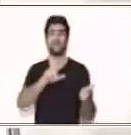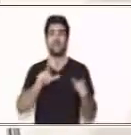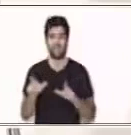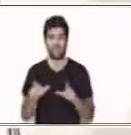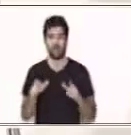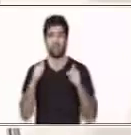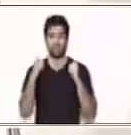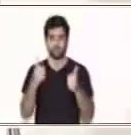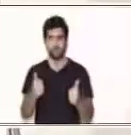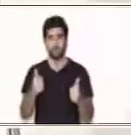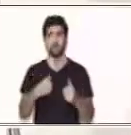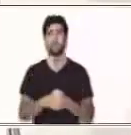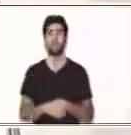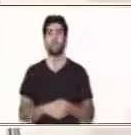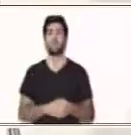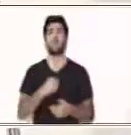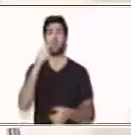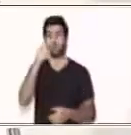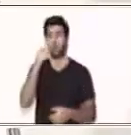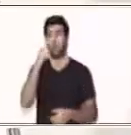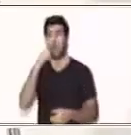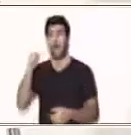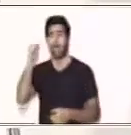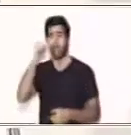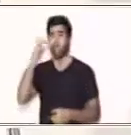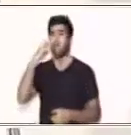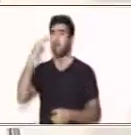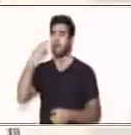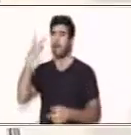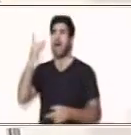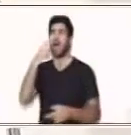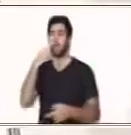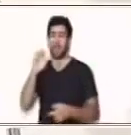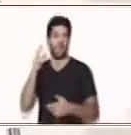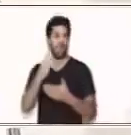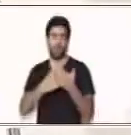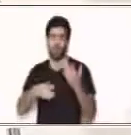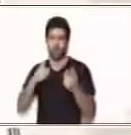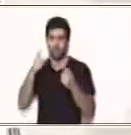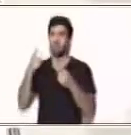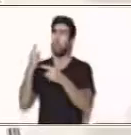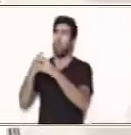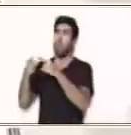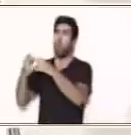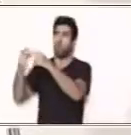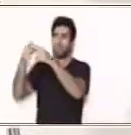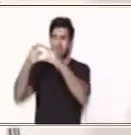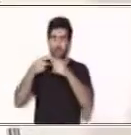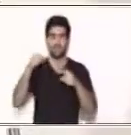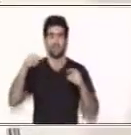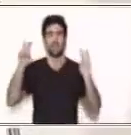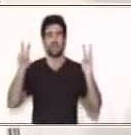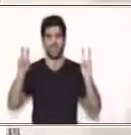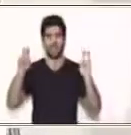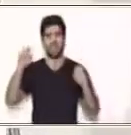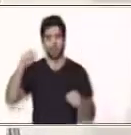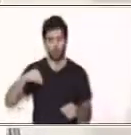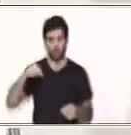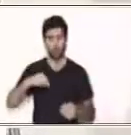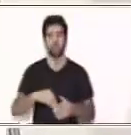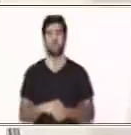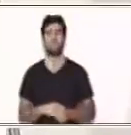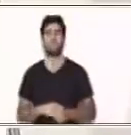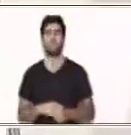programa. Comparte siempre con un adulto o con las personas que estén alrededor tuyos el tema que estamos viendo el día de